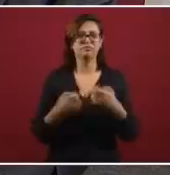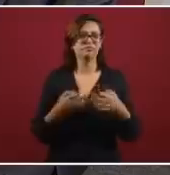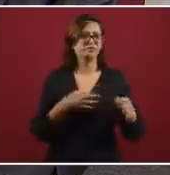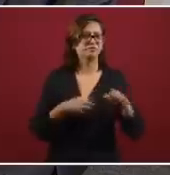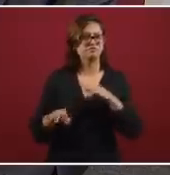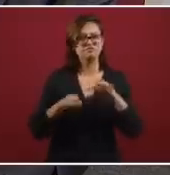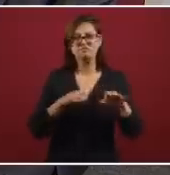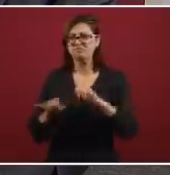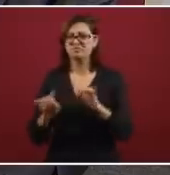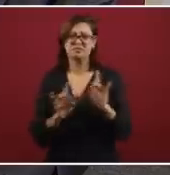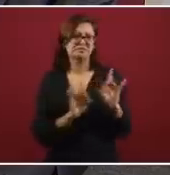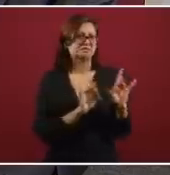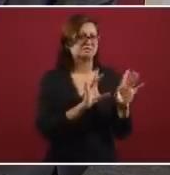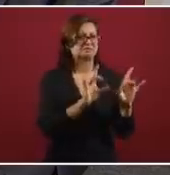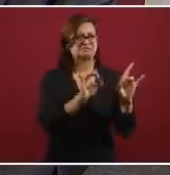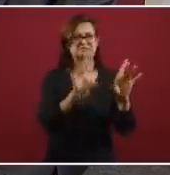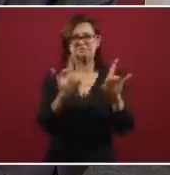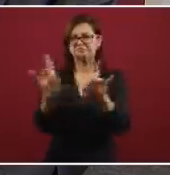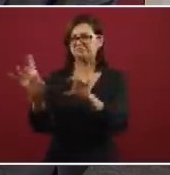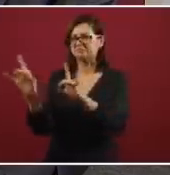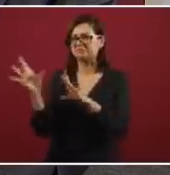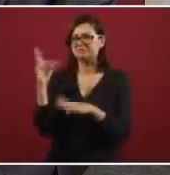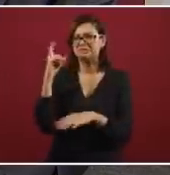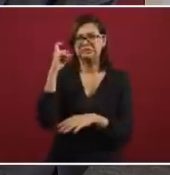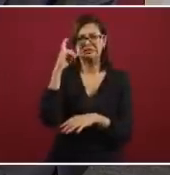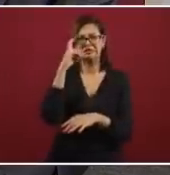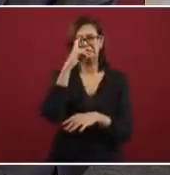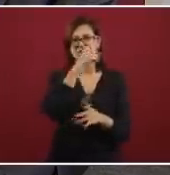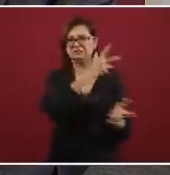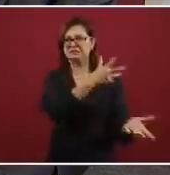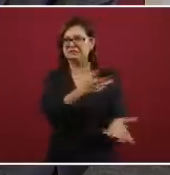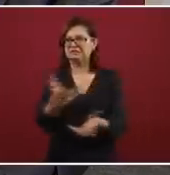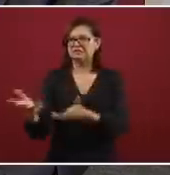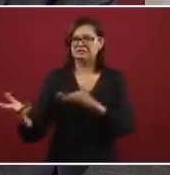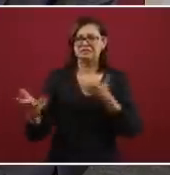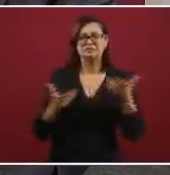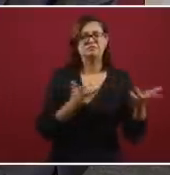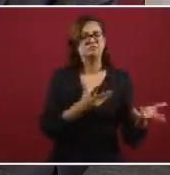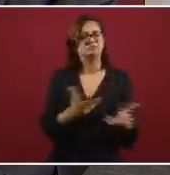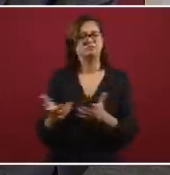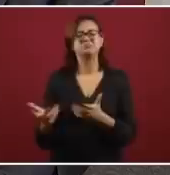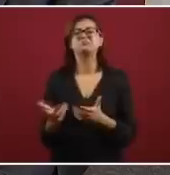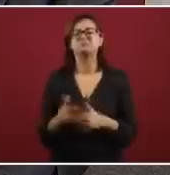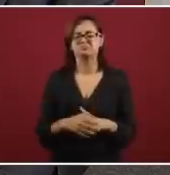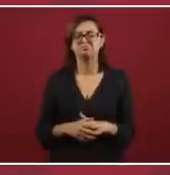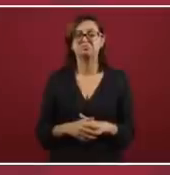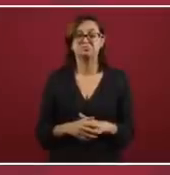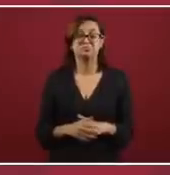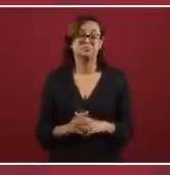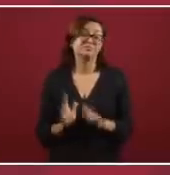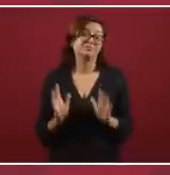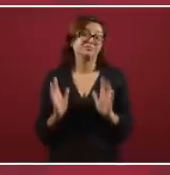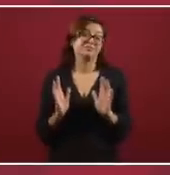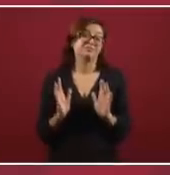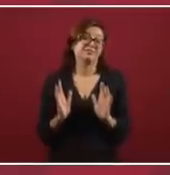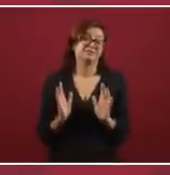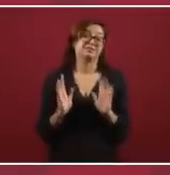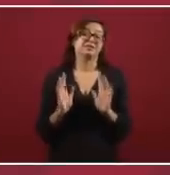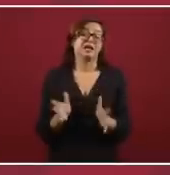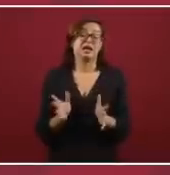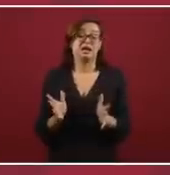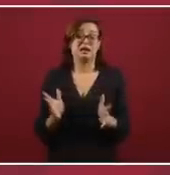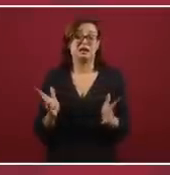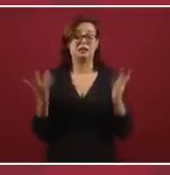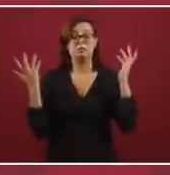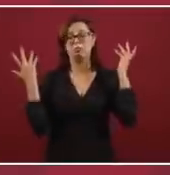difíciles por los que estamos pasando, sobre todo por lo que ya vivimos al recibir